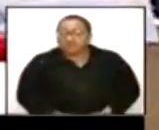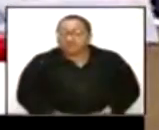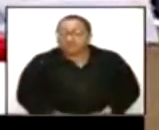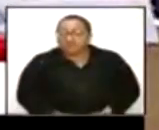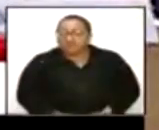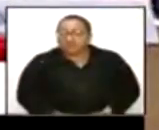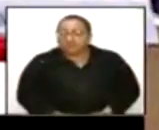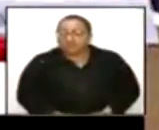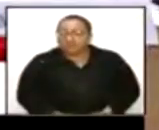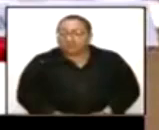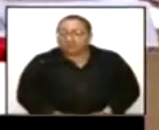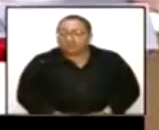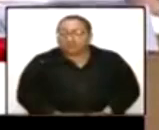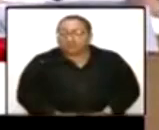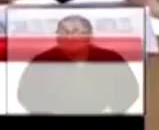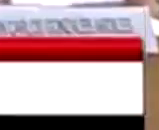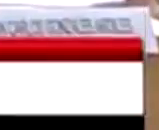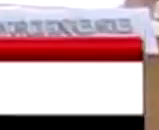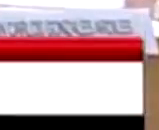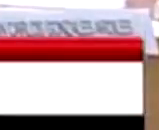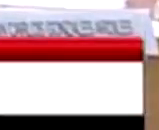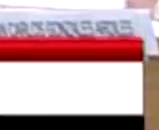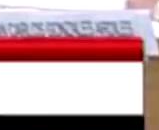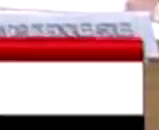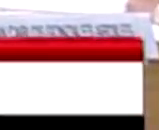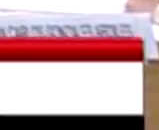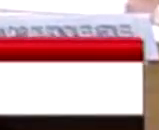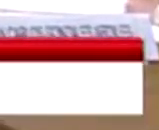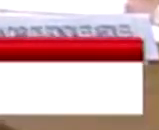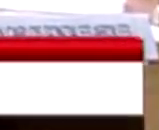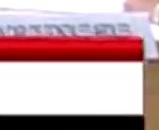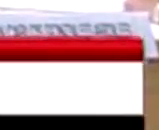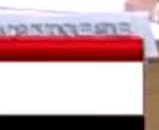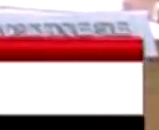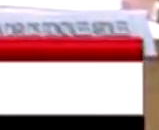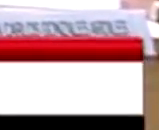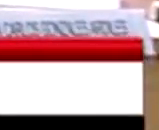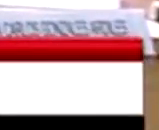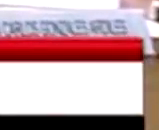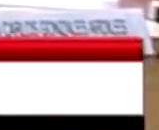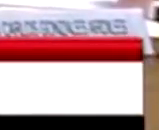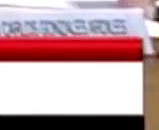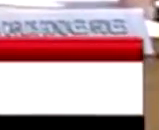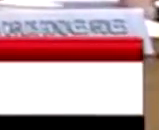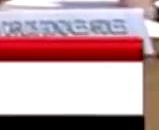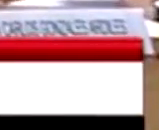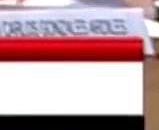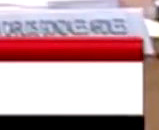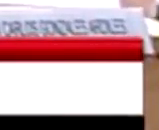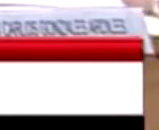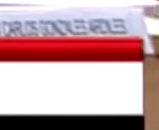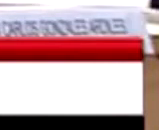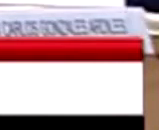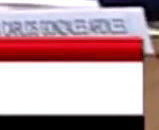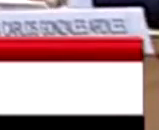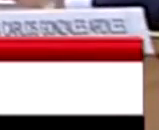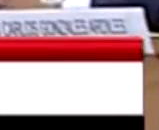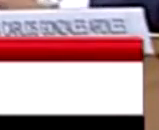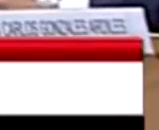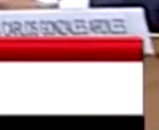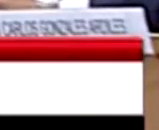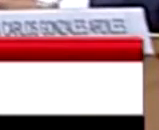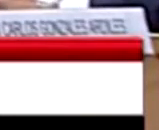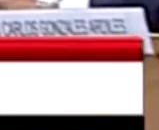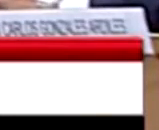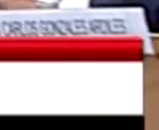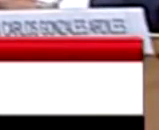a las comisiones, ¿no? Hay un proyecto de ley, hay una ley aprobada que crea el Registro Nacional de